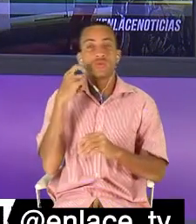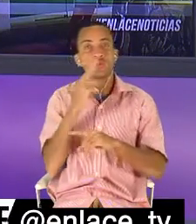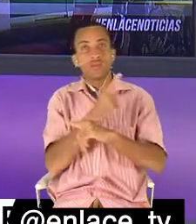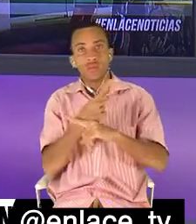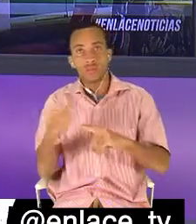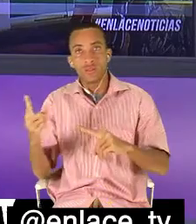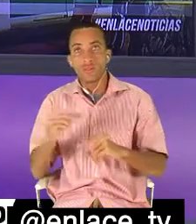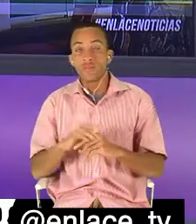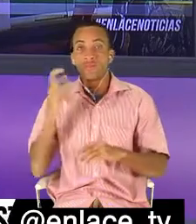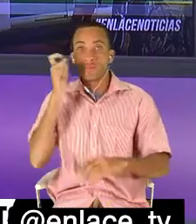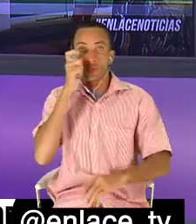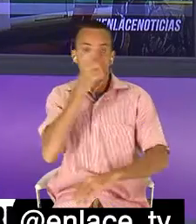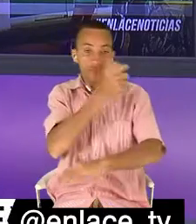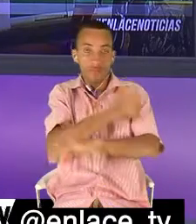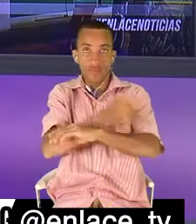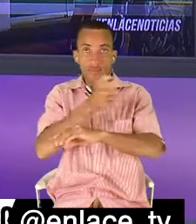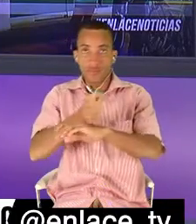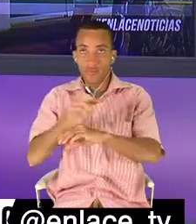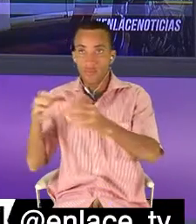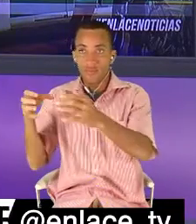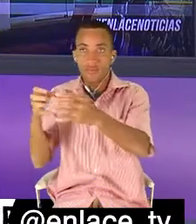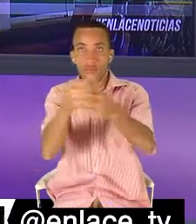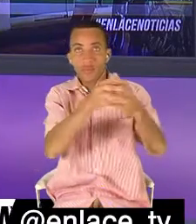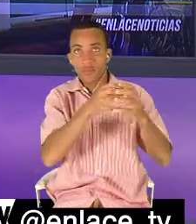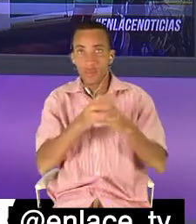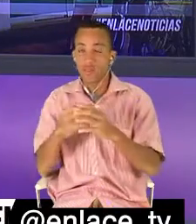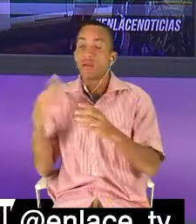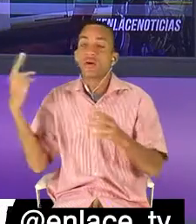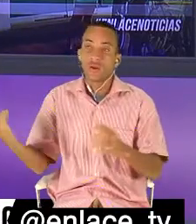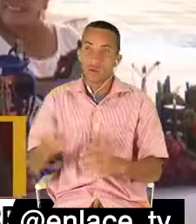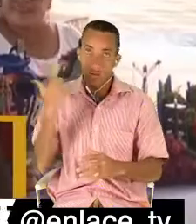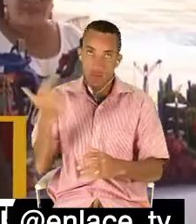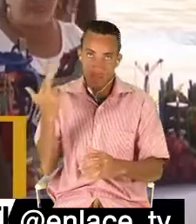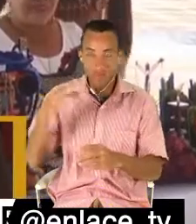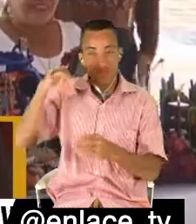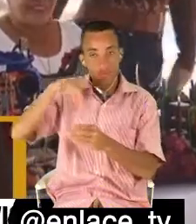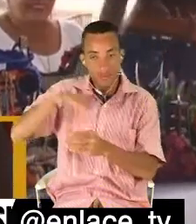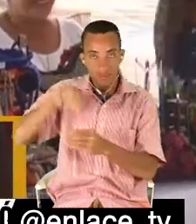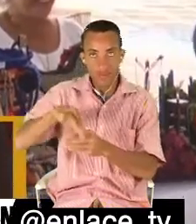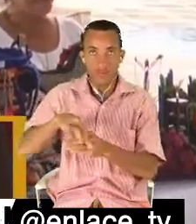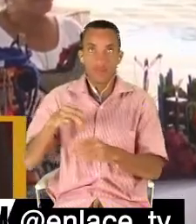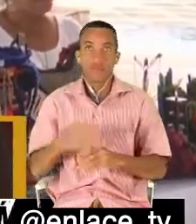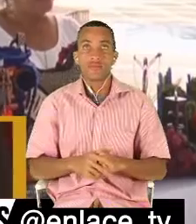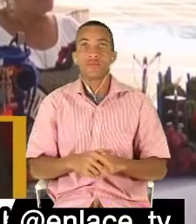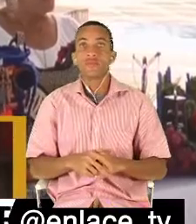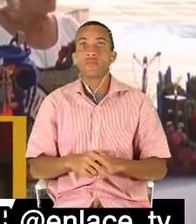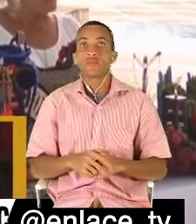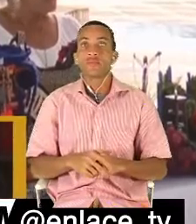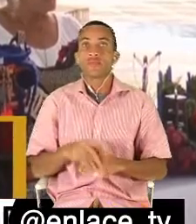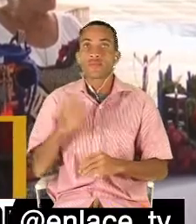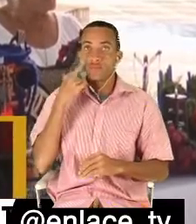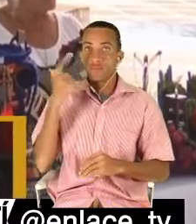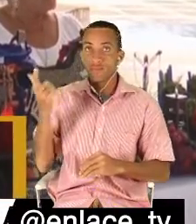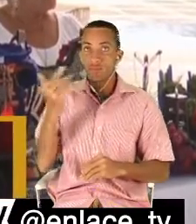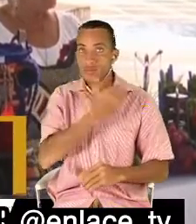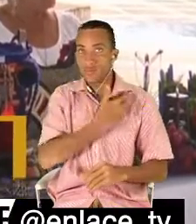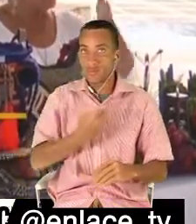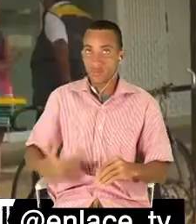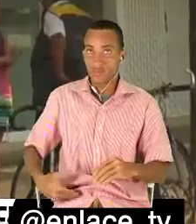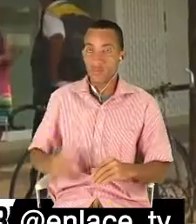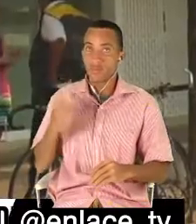Superintendencia de Sociedades determinara repetir las elecciones. La presidenta ejecutiva de Cámara de Comercio de Barranca Bermeja, Pilar Adriana